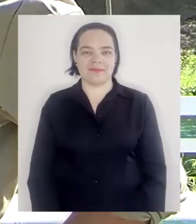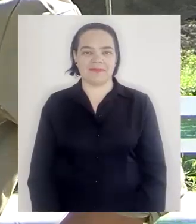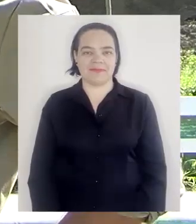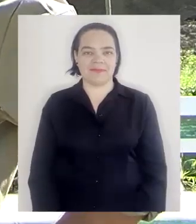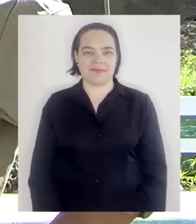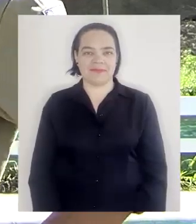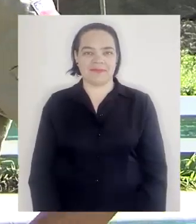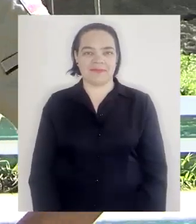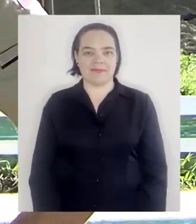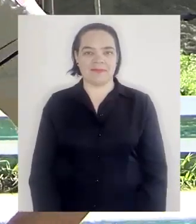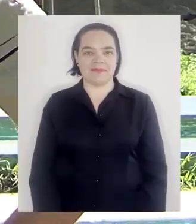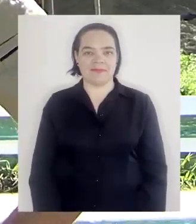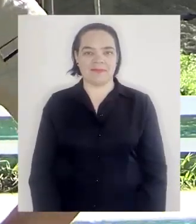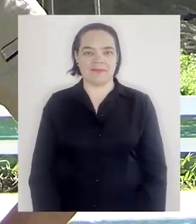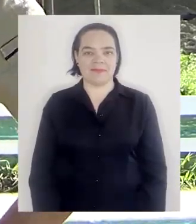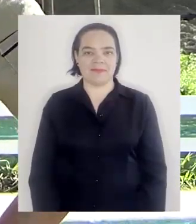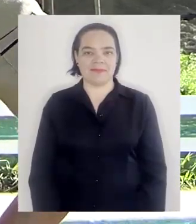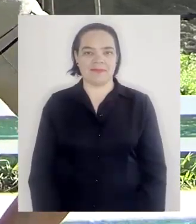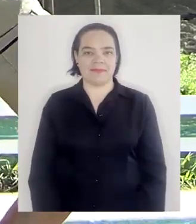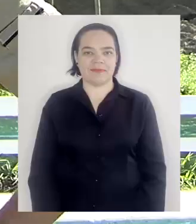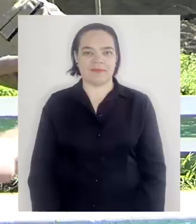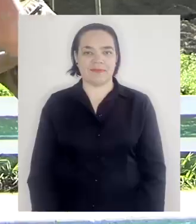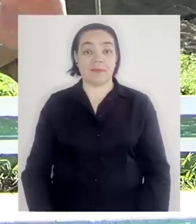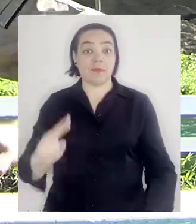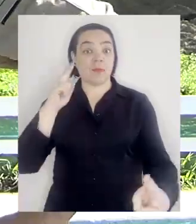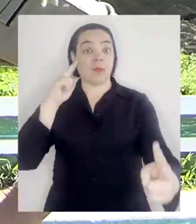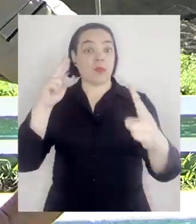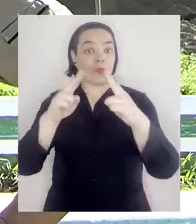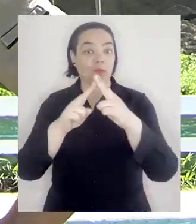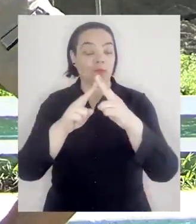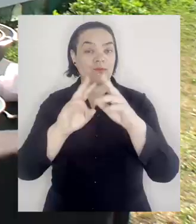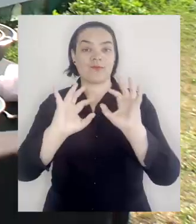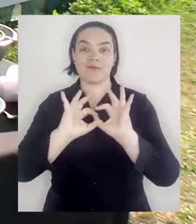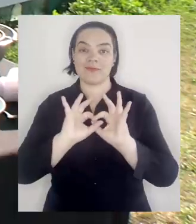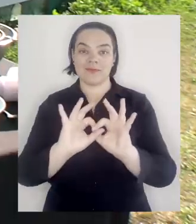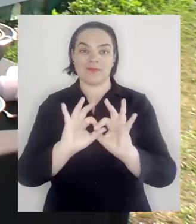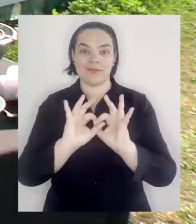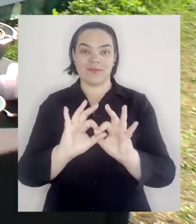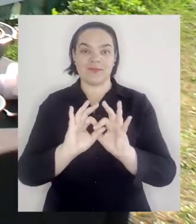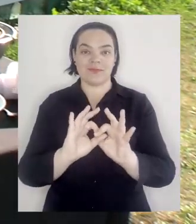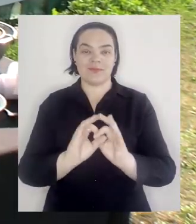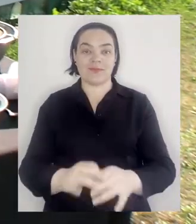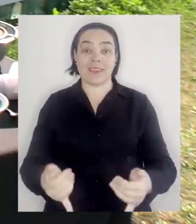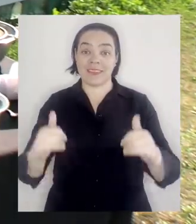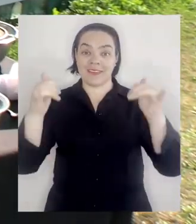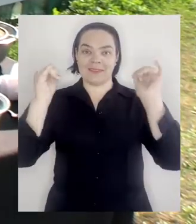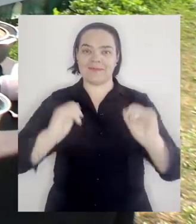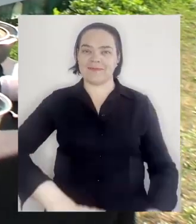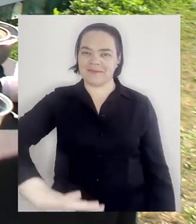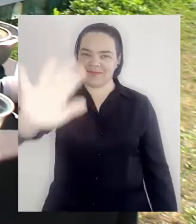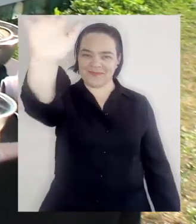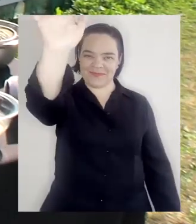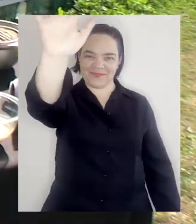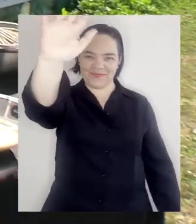más, sigan escribiendo. Nos estamos viendo. Muchas gracias Muchas a todos. Gracias. Que lo pasen bien. Chao.